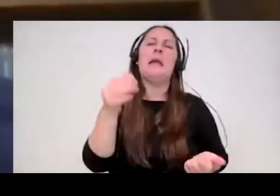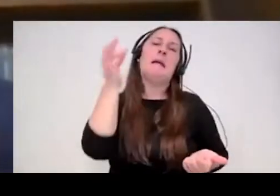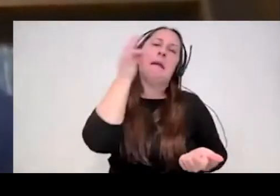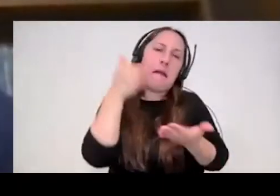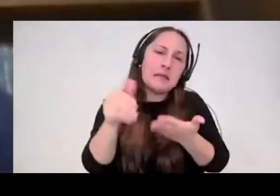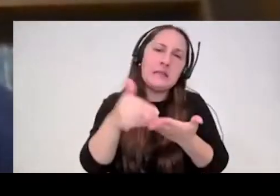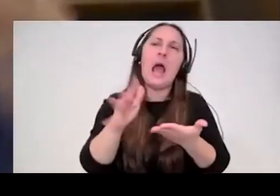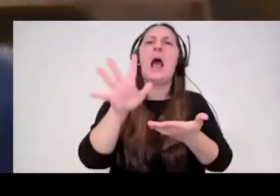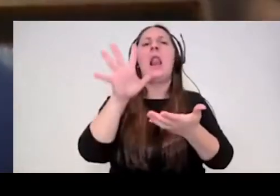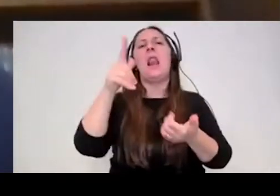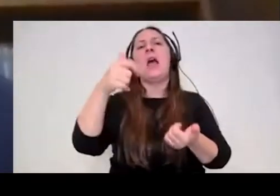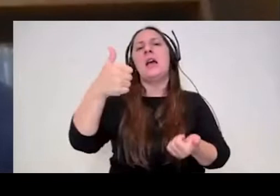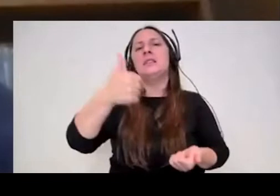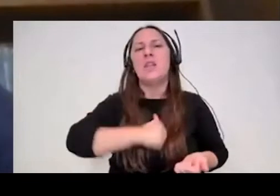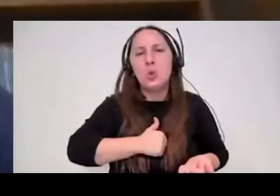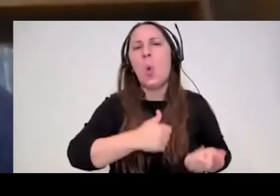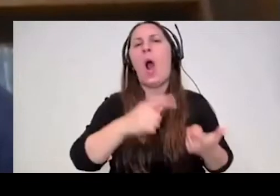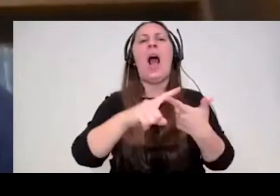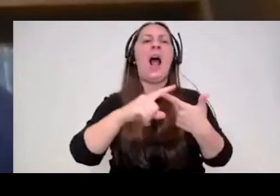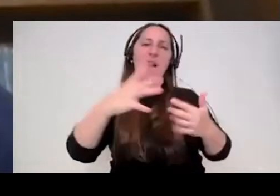sexuales, físicas,